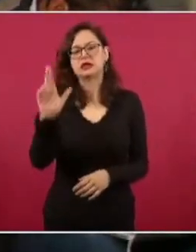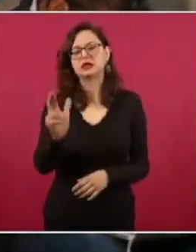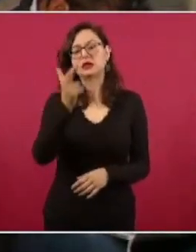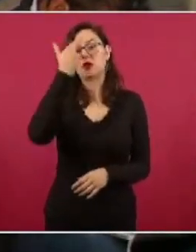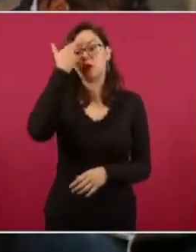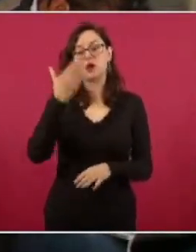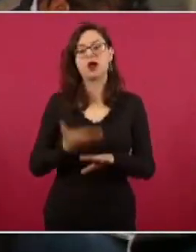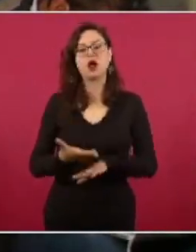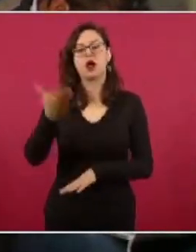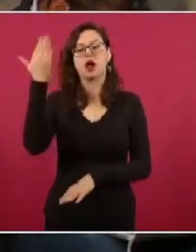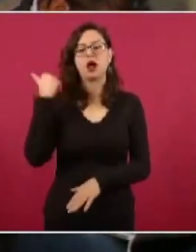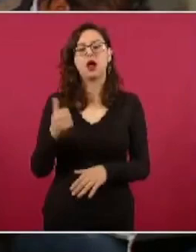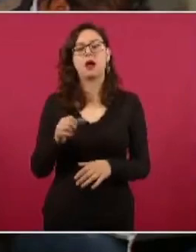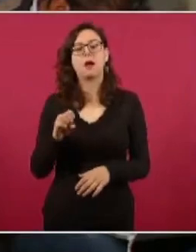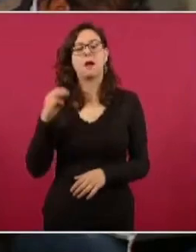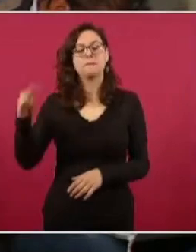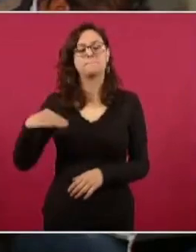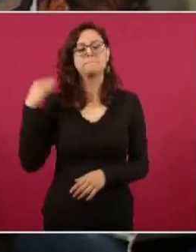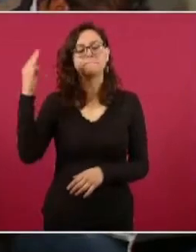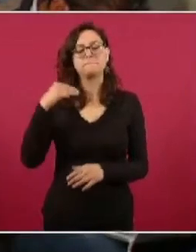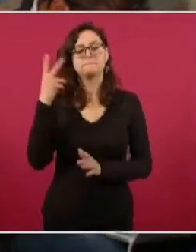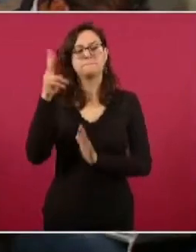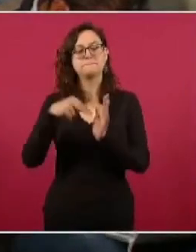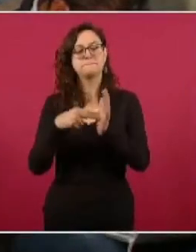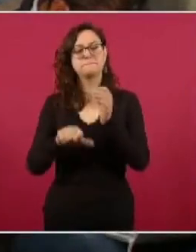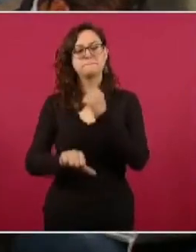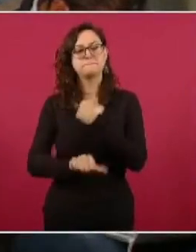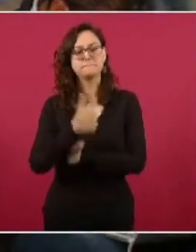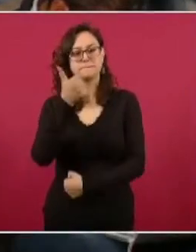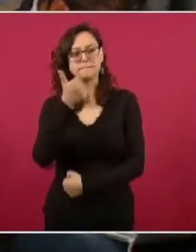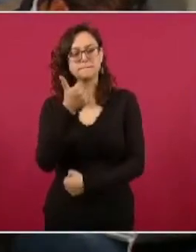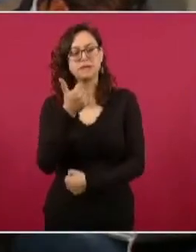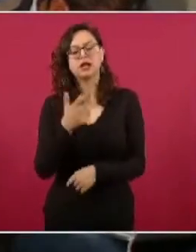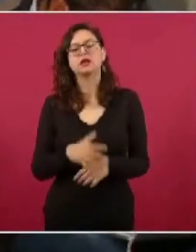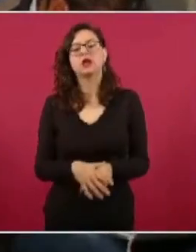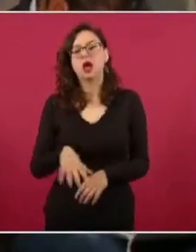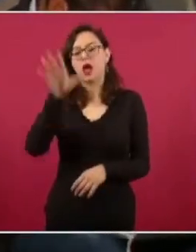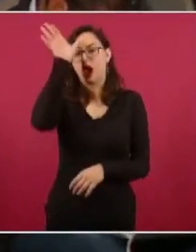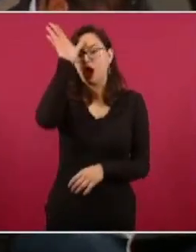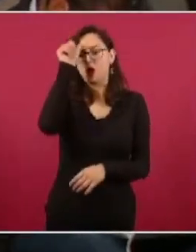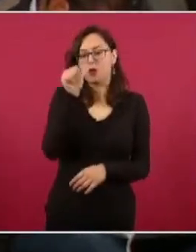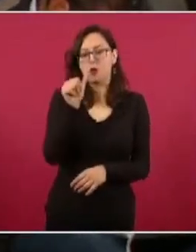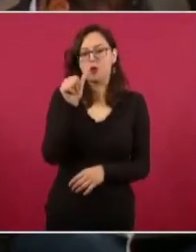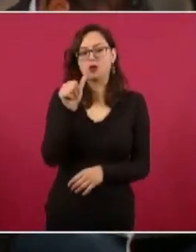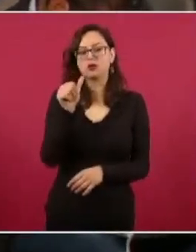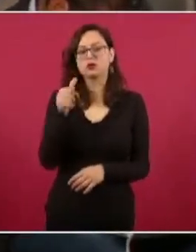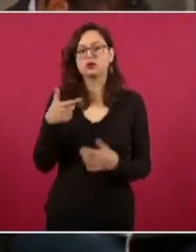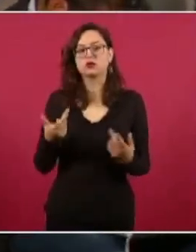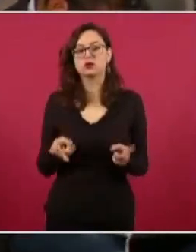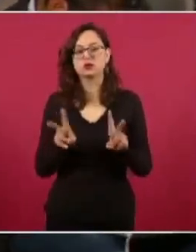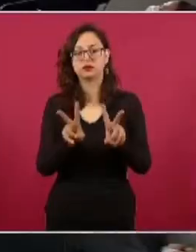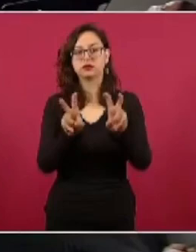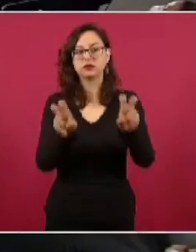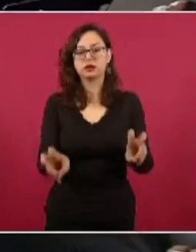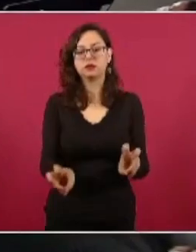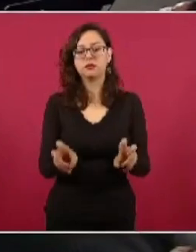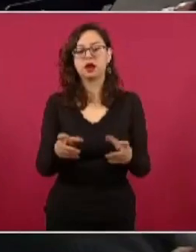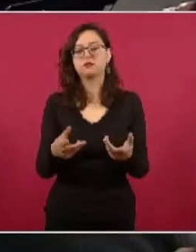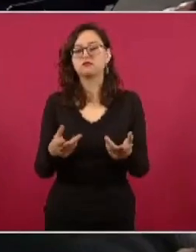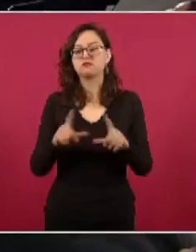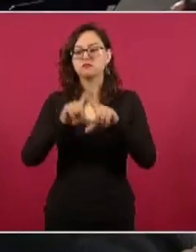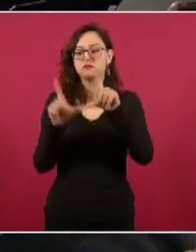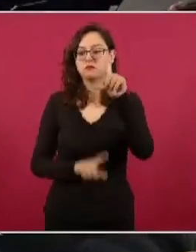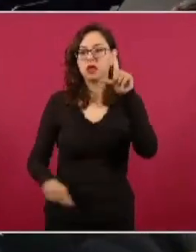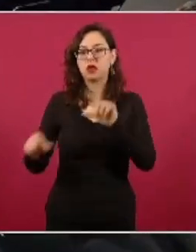fueron 700, firmaron un acuerdo, un pacto, le llamaron un decálogo para no hablar de la violencia en México.